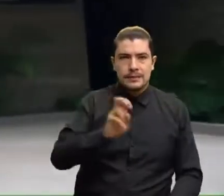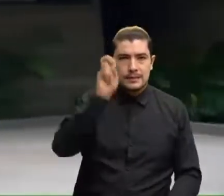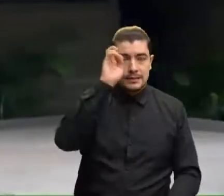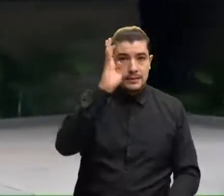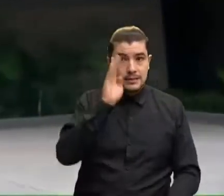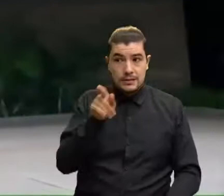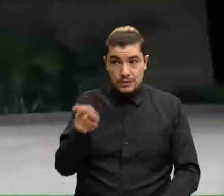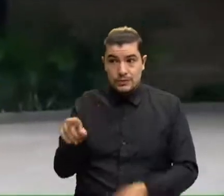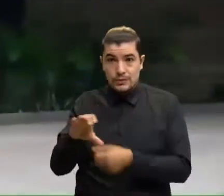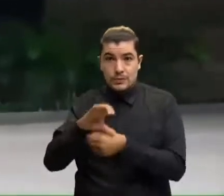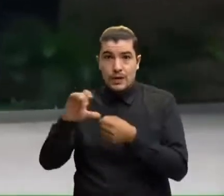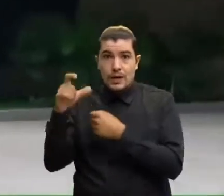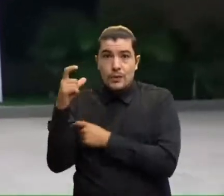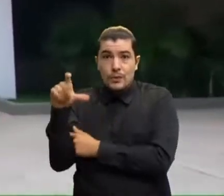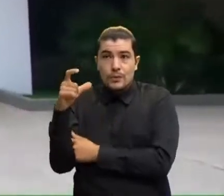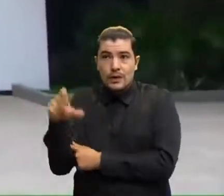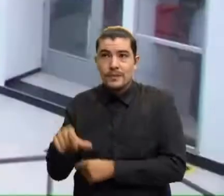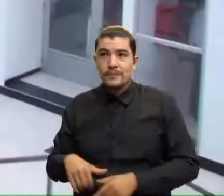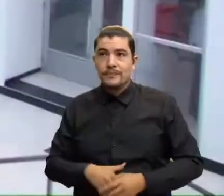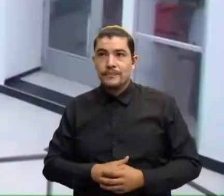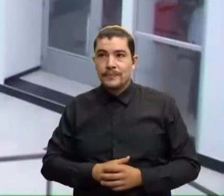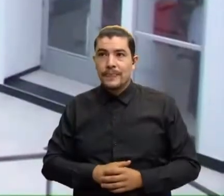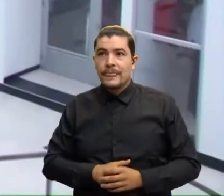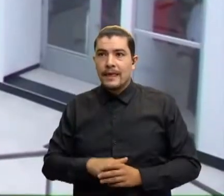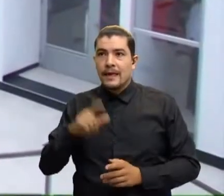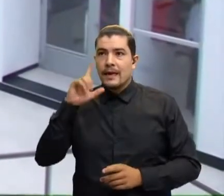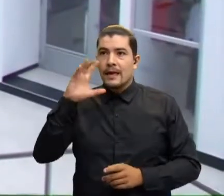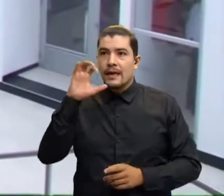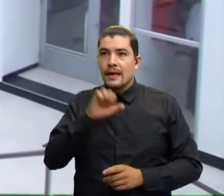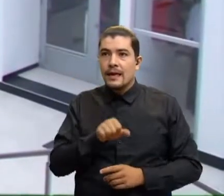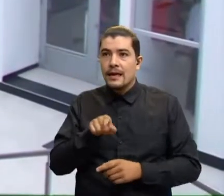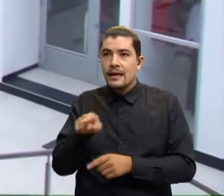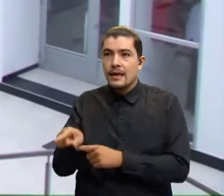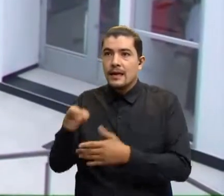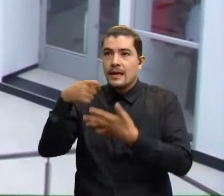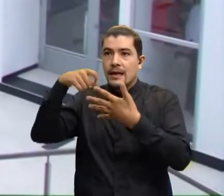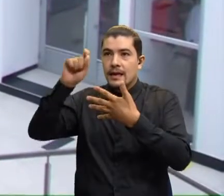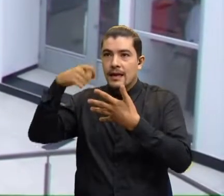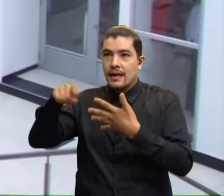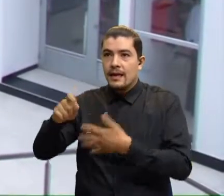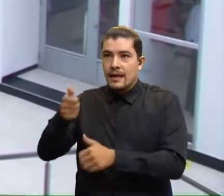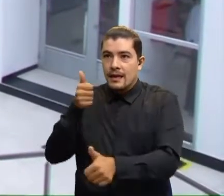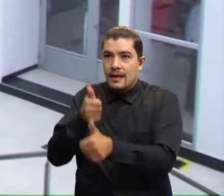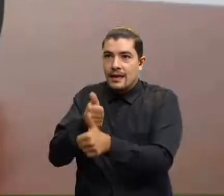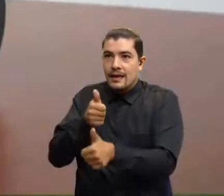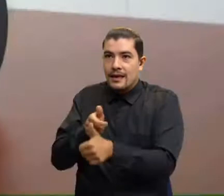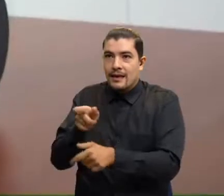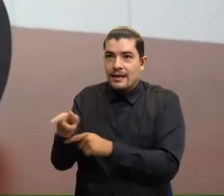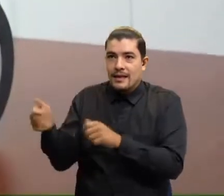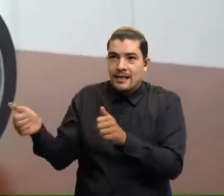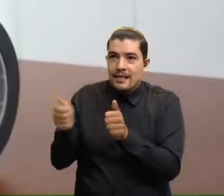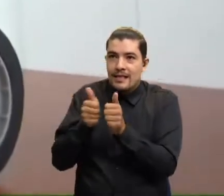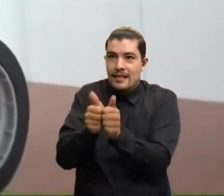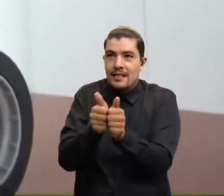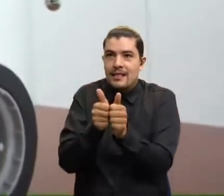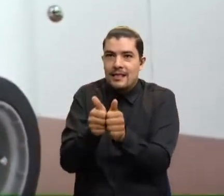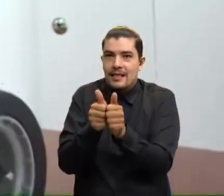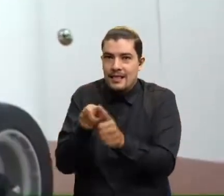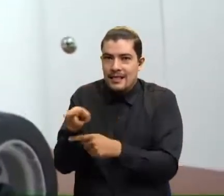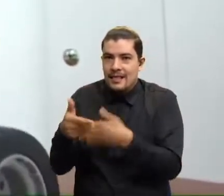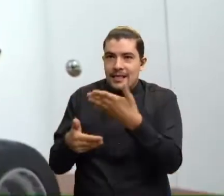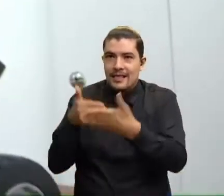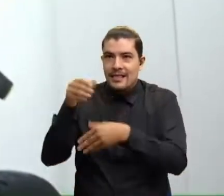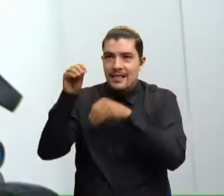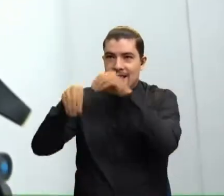capital Cúcuta encuentren un espacio donde calificados asesores los van a acompañar en el prototipado, en el